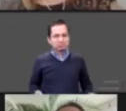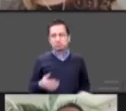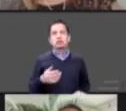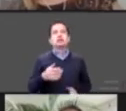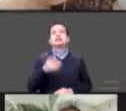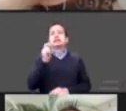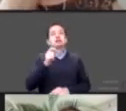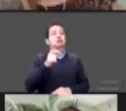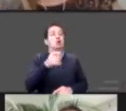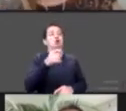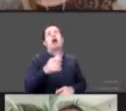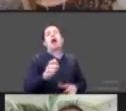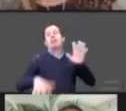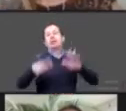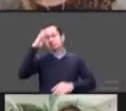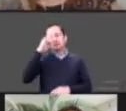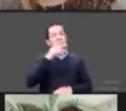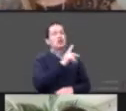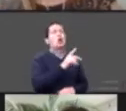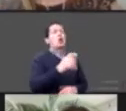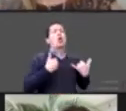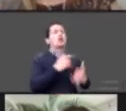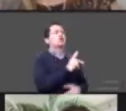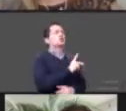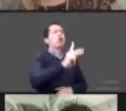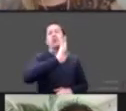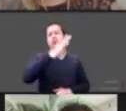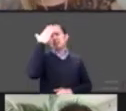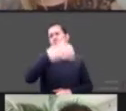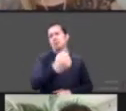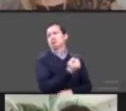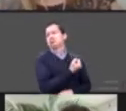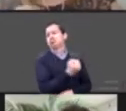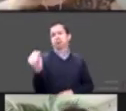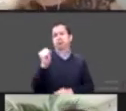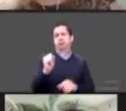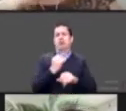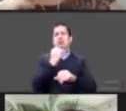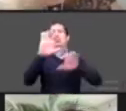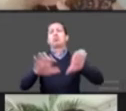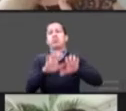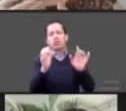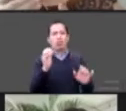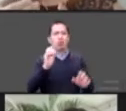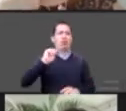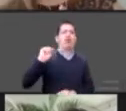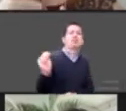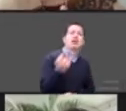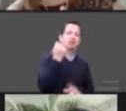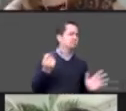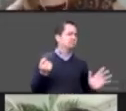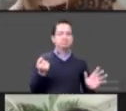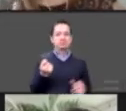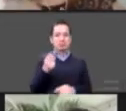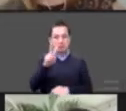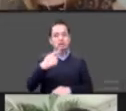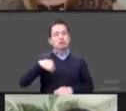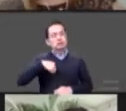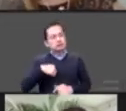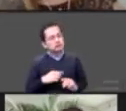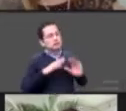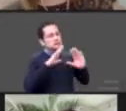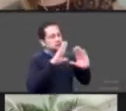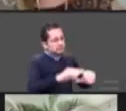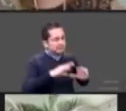pues. Y de ahí, entonces, nosotros trabajamos arduamente en ayudar a tener hábitos. Y